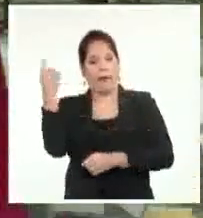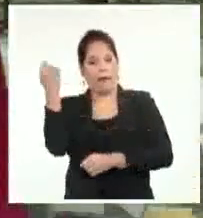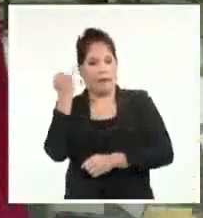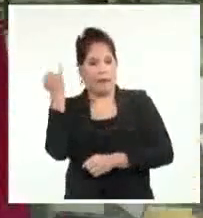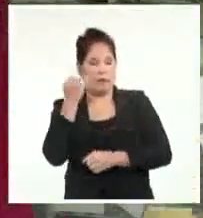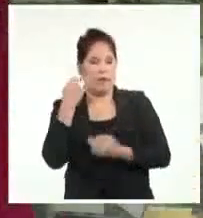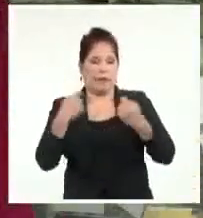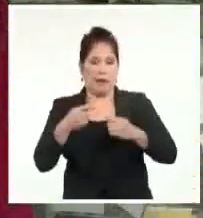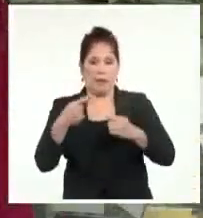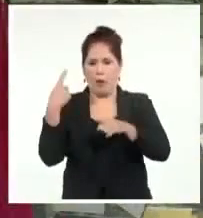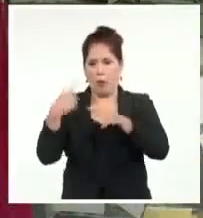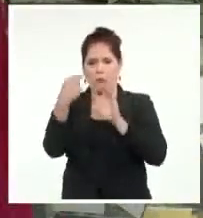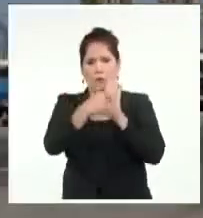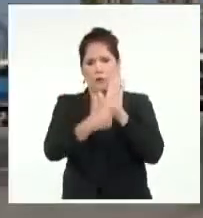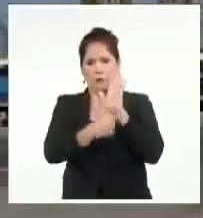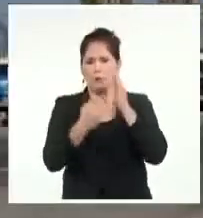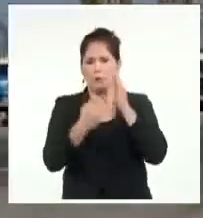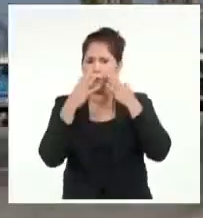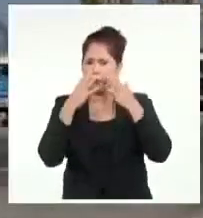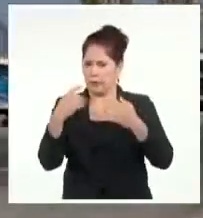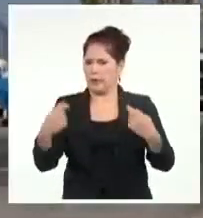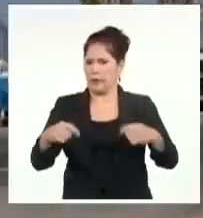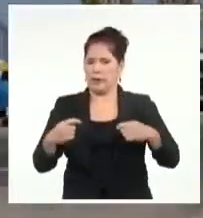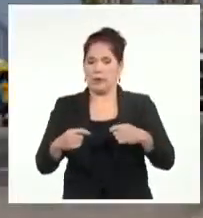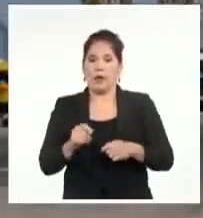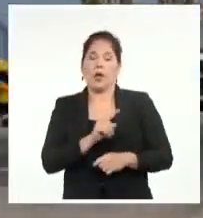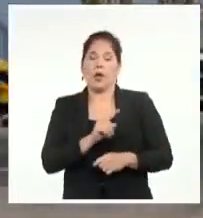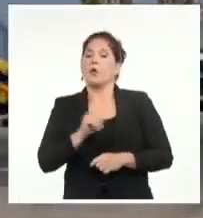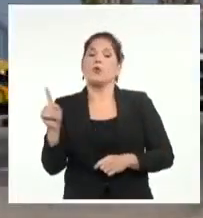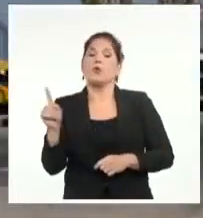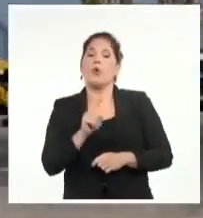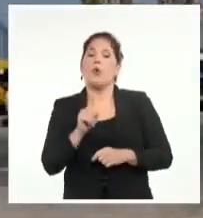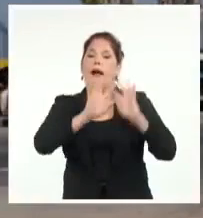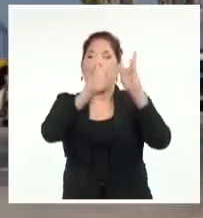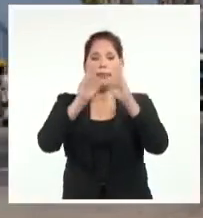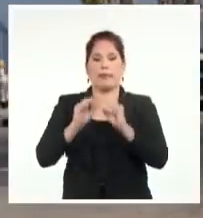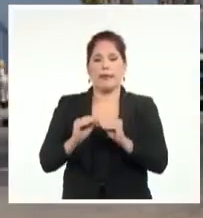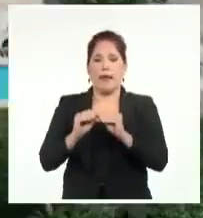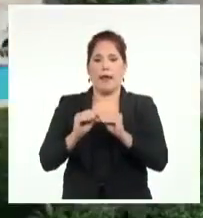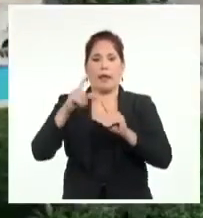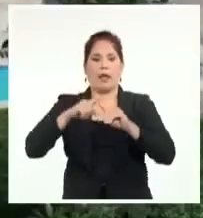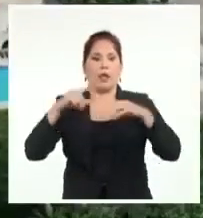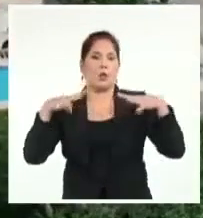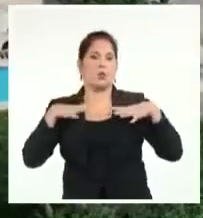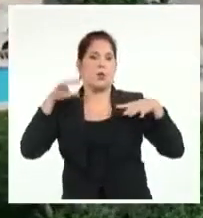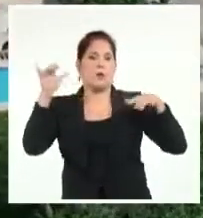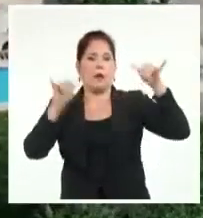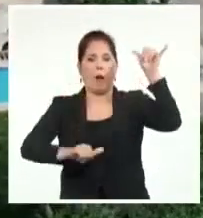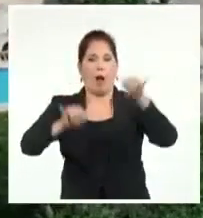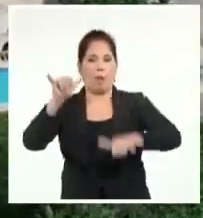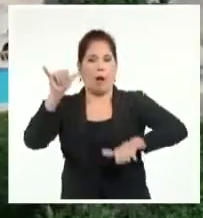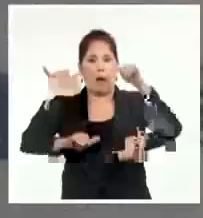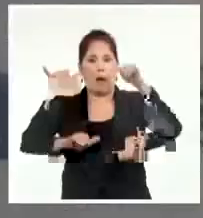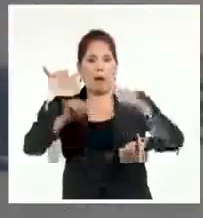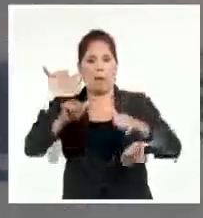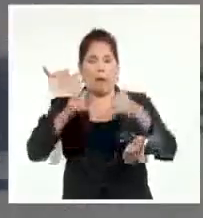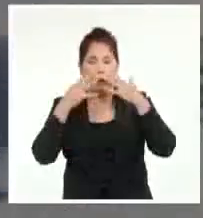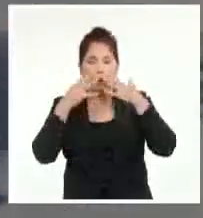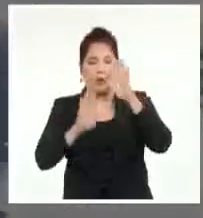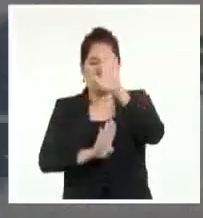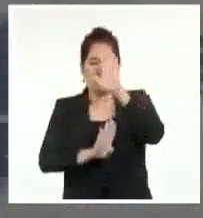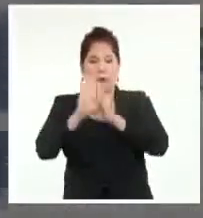mí hay otros elementos más importantes. No es la cantidad de turistas que arriban lo que determina